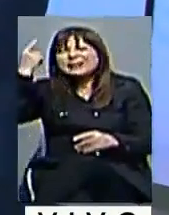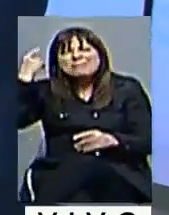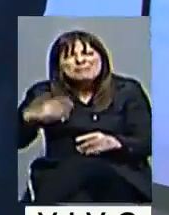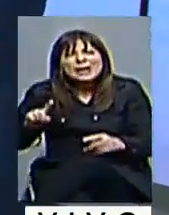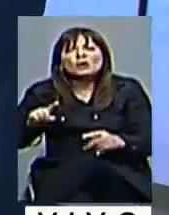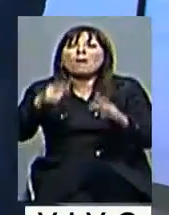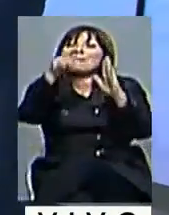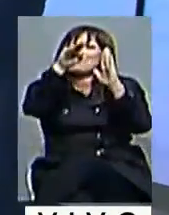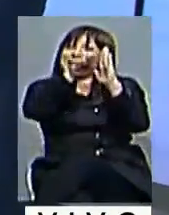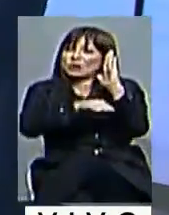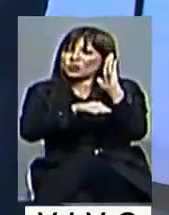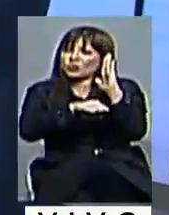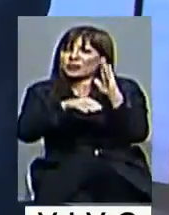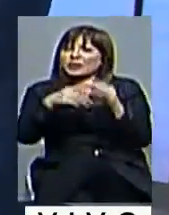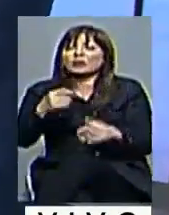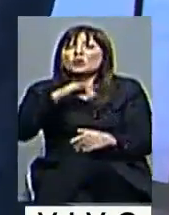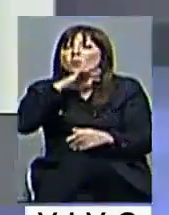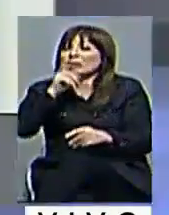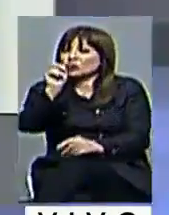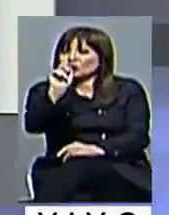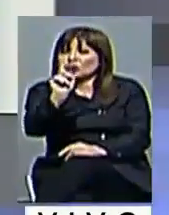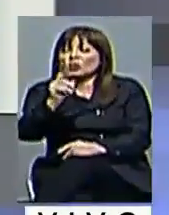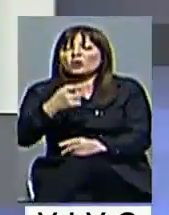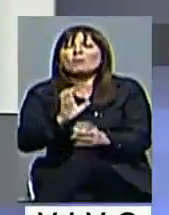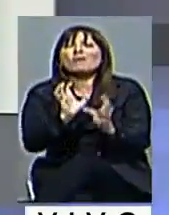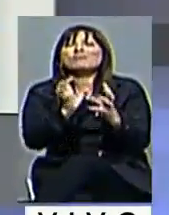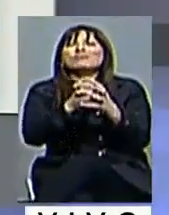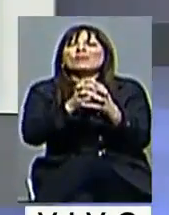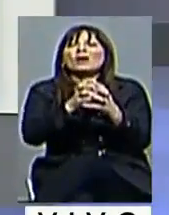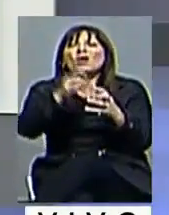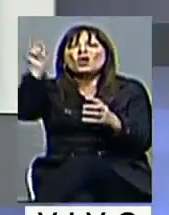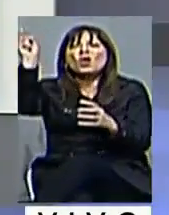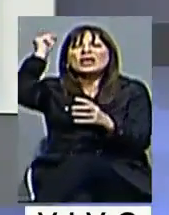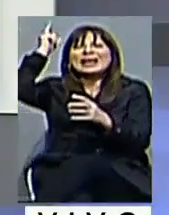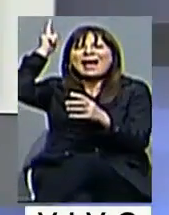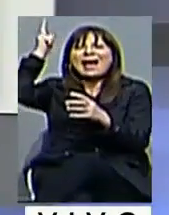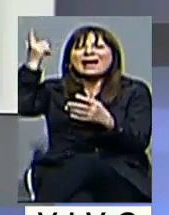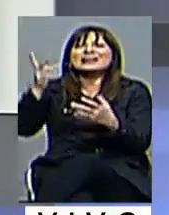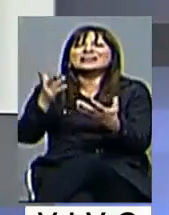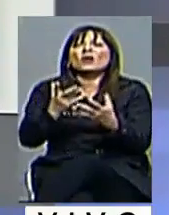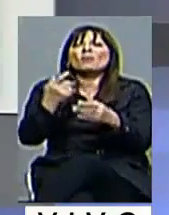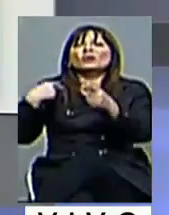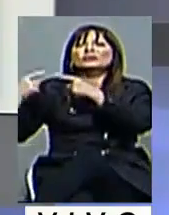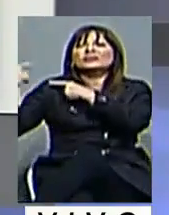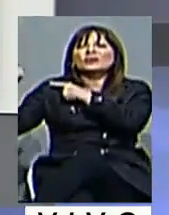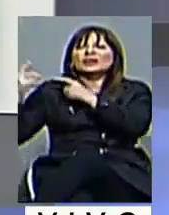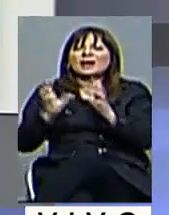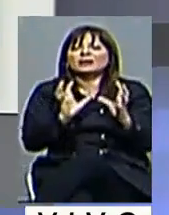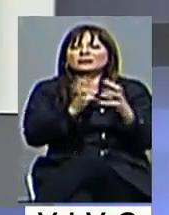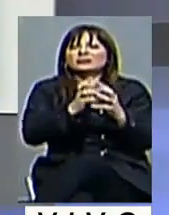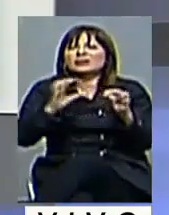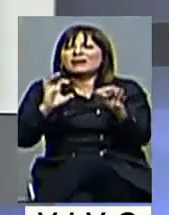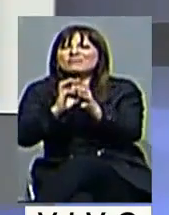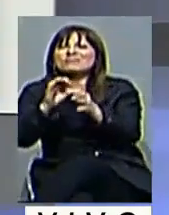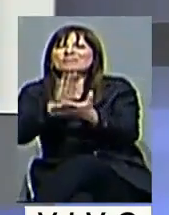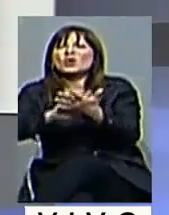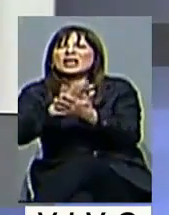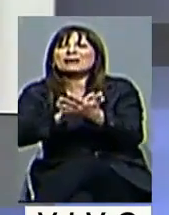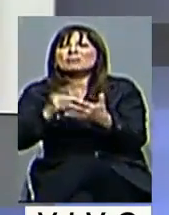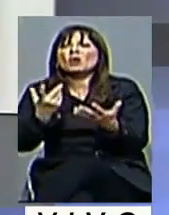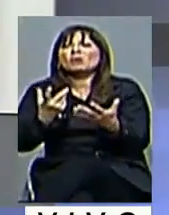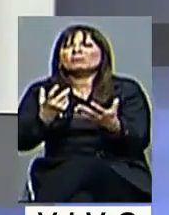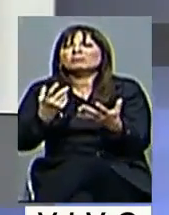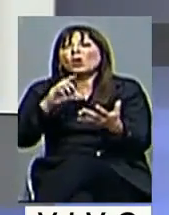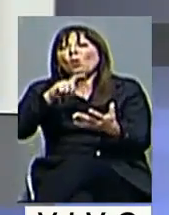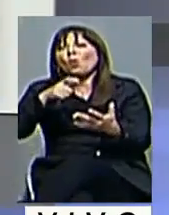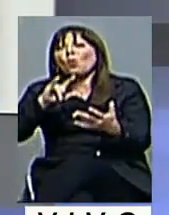en términos numéricos, sino que importante porque es un poco la lógica histórica de la Democracia Cristiana, los grupos asociados, por ejemplo, por decir un nombre, a